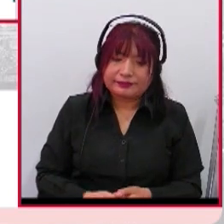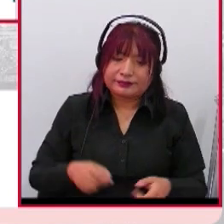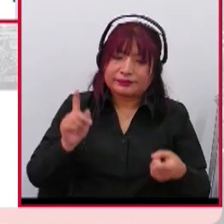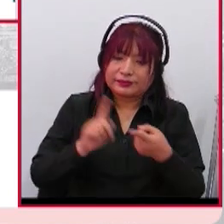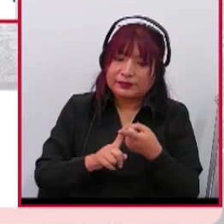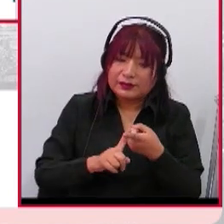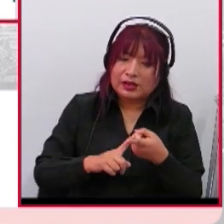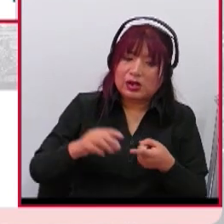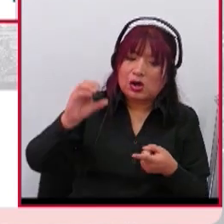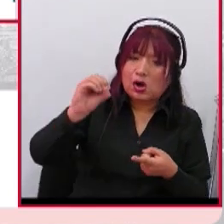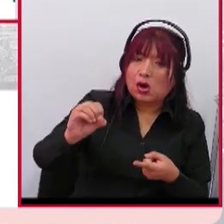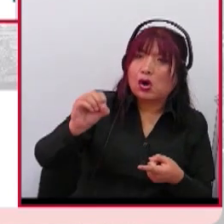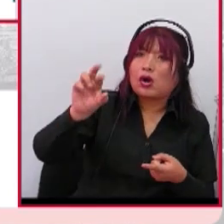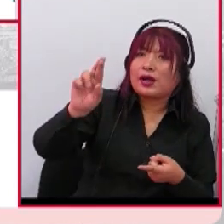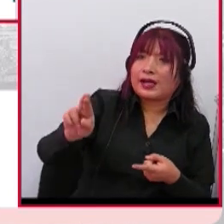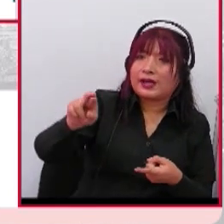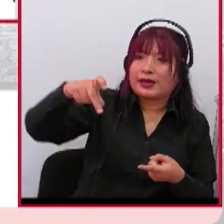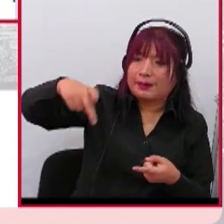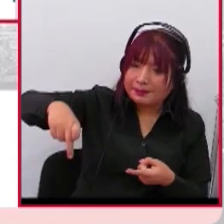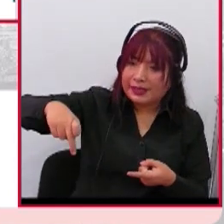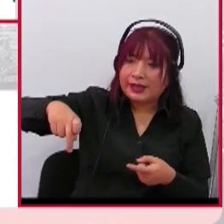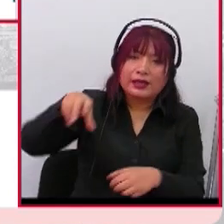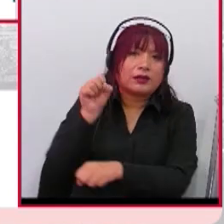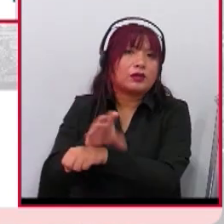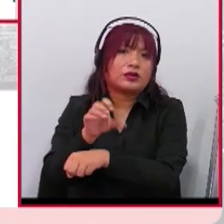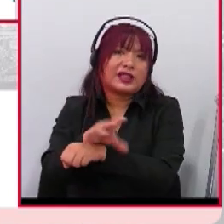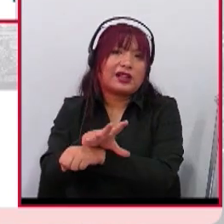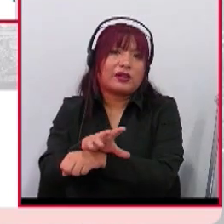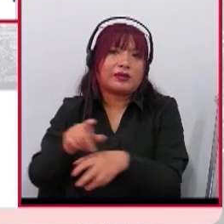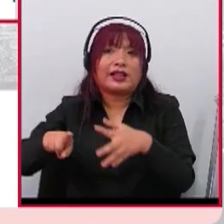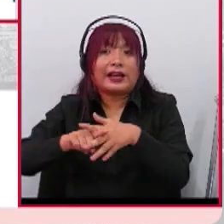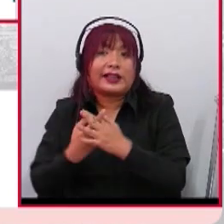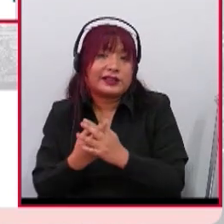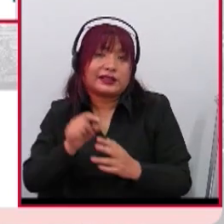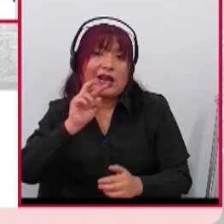Un ORP debes iniciarlo 2 años antes.